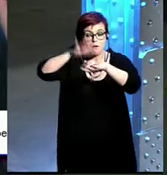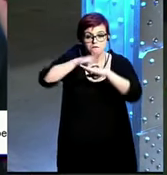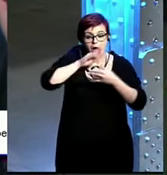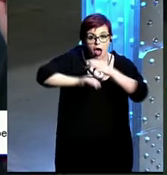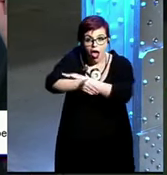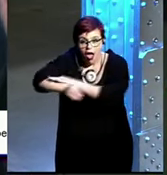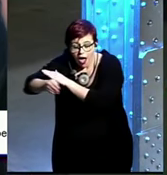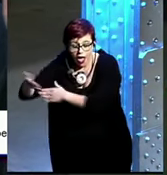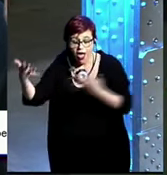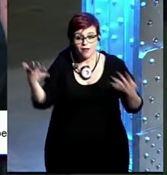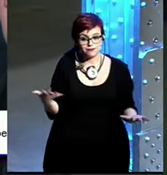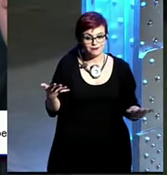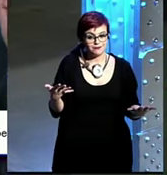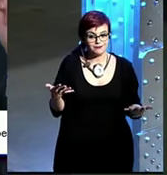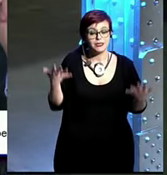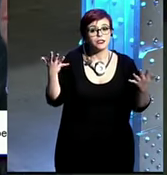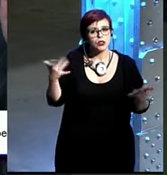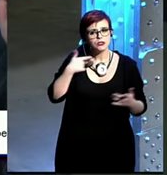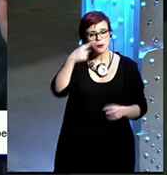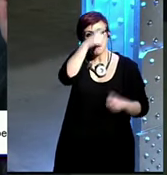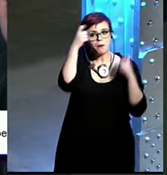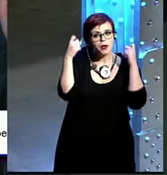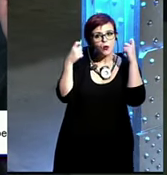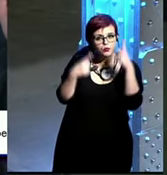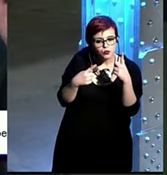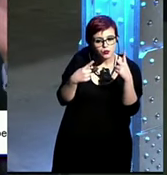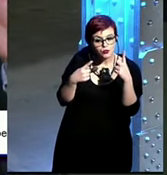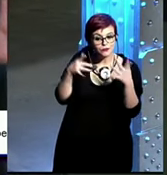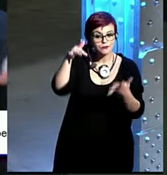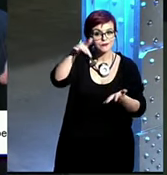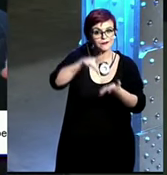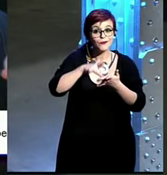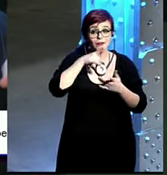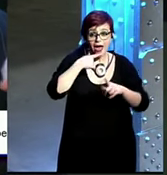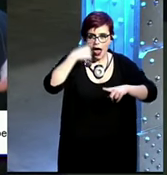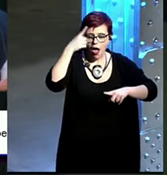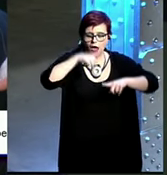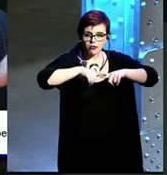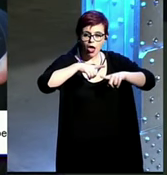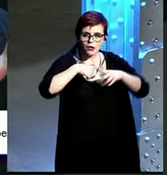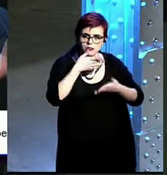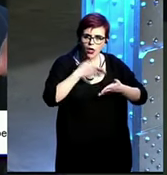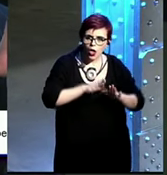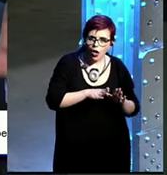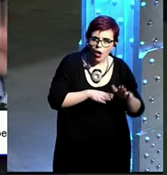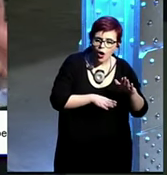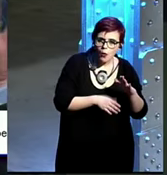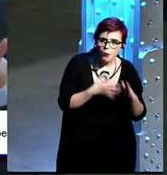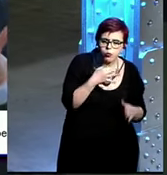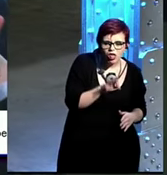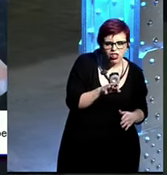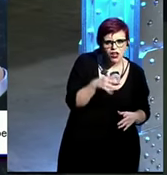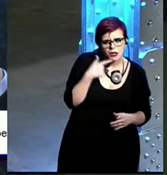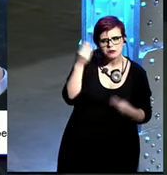Y me solía preguntar constantemente, cuando por primera vez me di cuenta de que los gays podían tener hijos, me preguntaba, ¿no será raro para